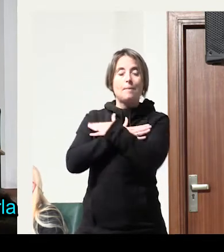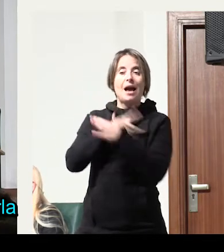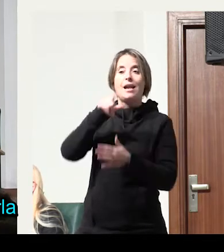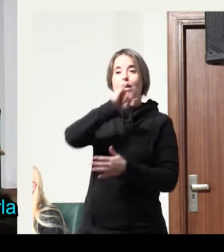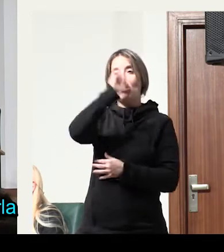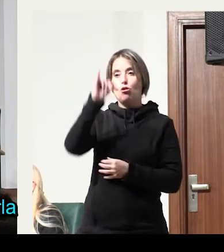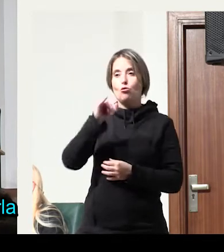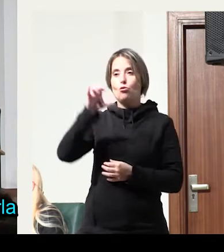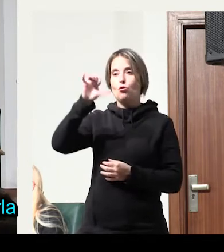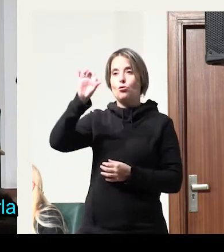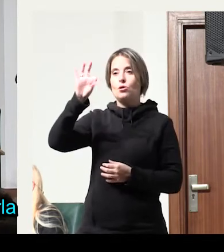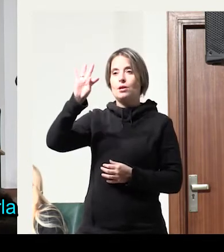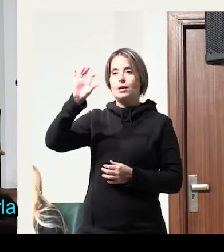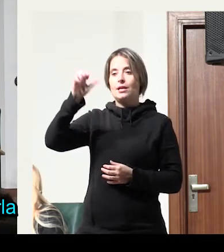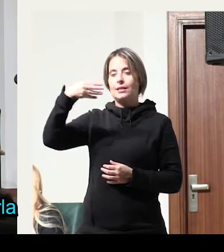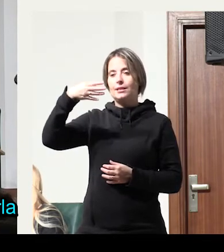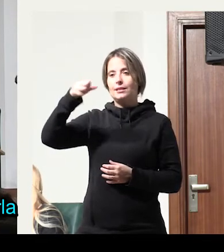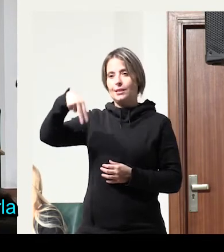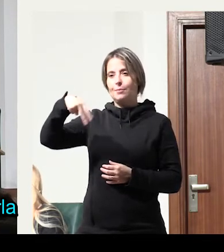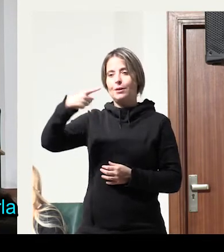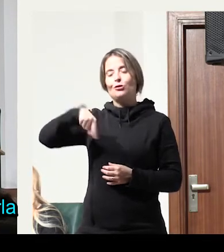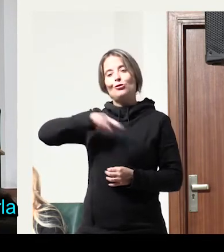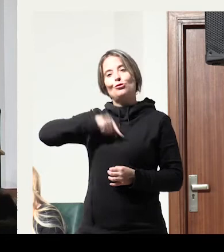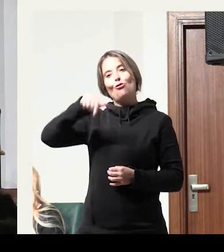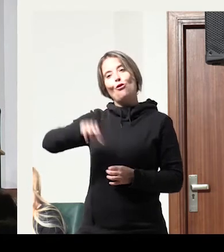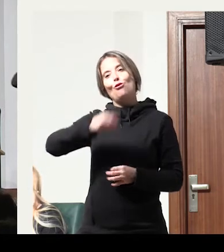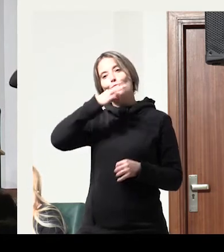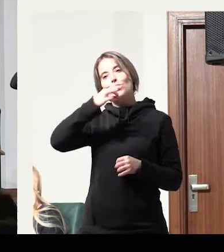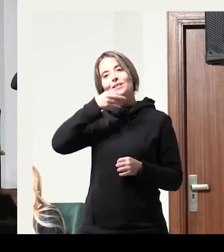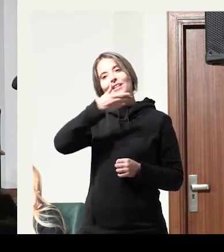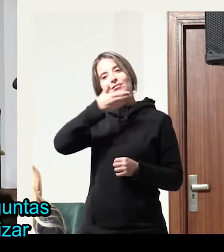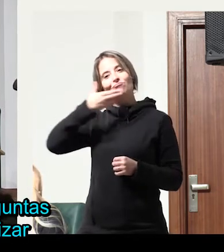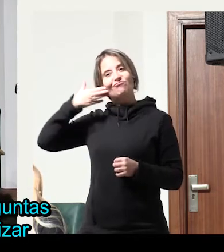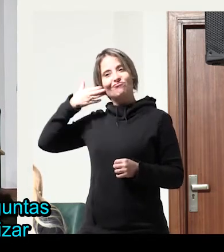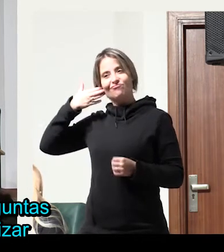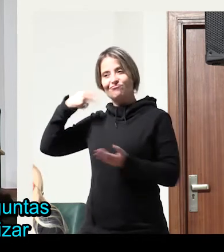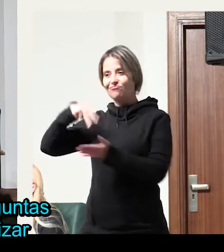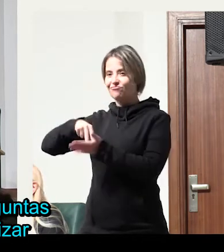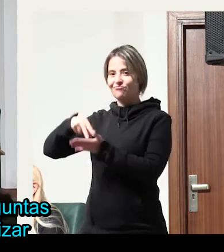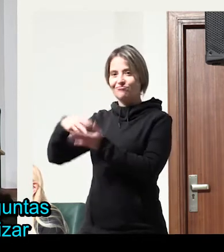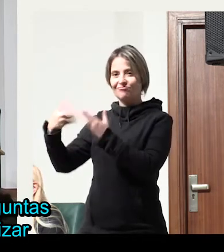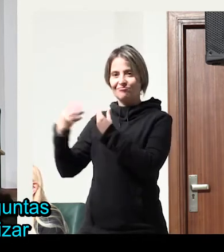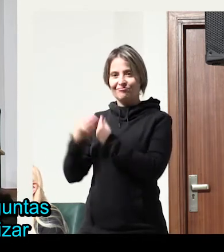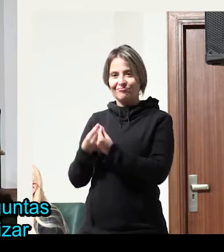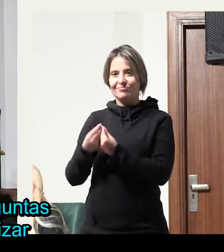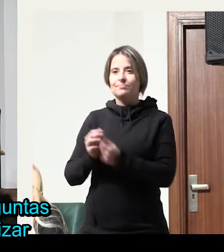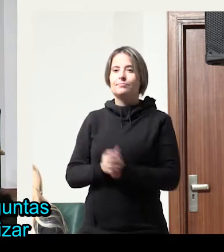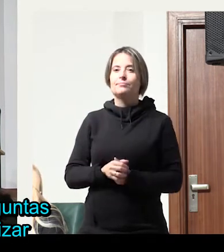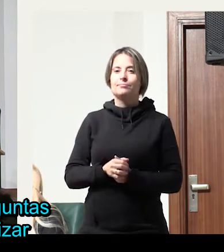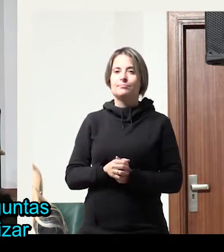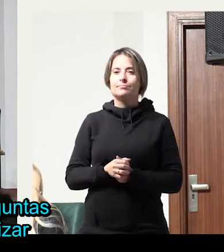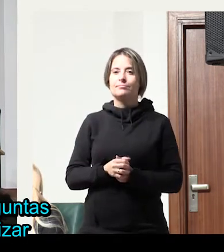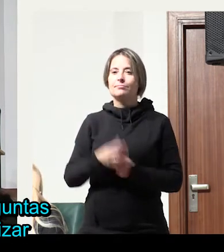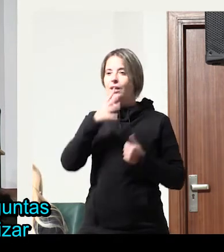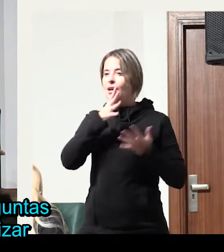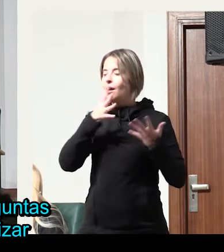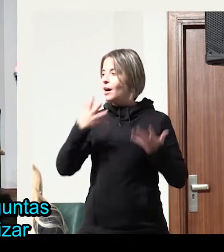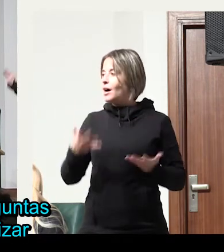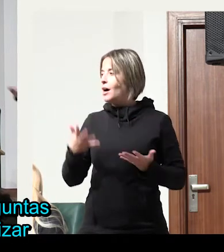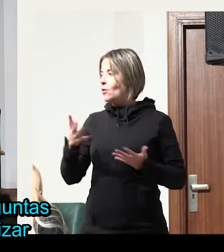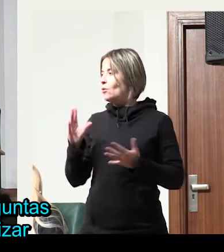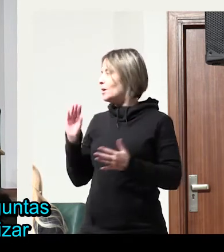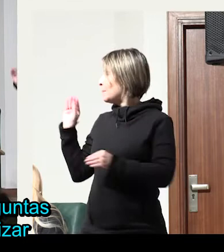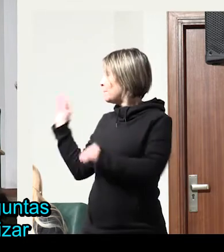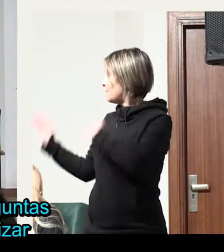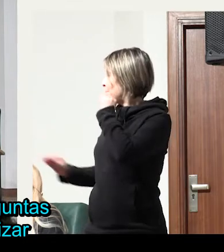el privilegio de tenerla esta tarde con nosotras. Y ahora le haremos algunas